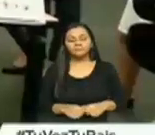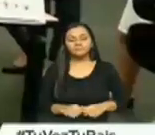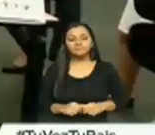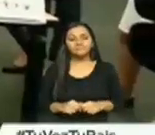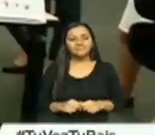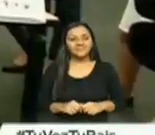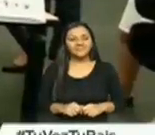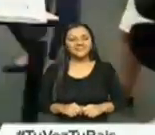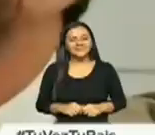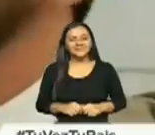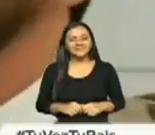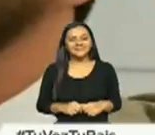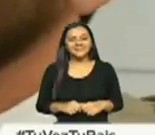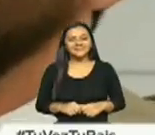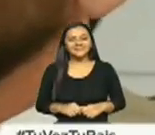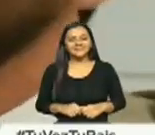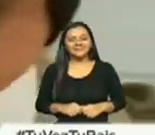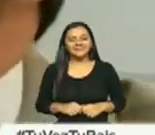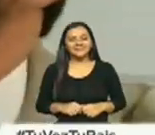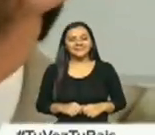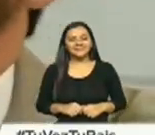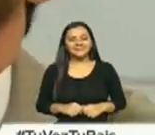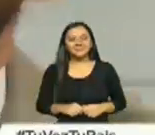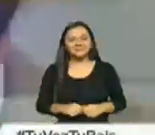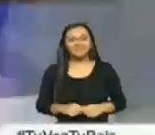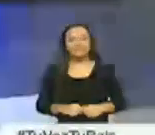Carolina Díaz, Noticiero Ciudadano.